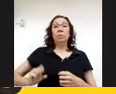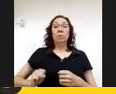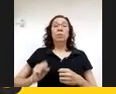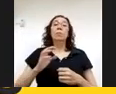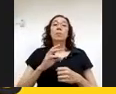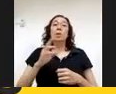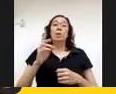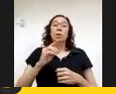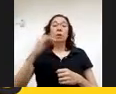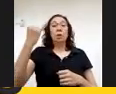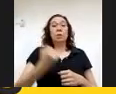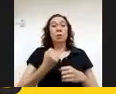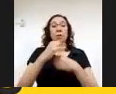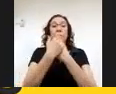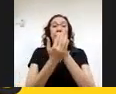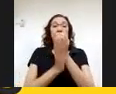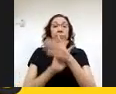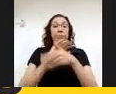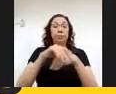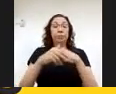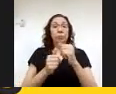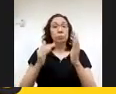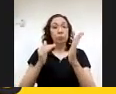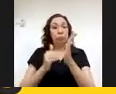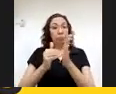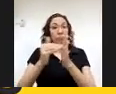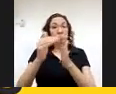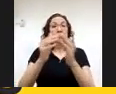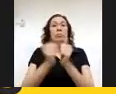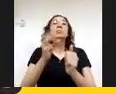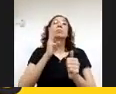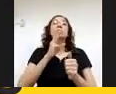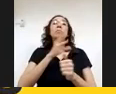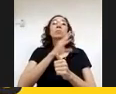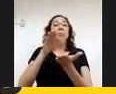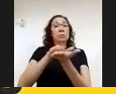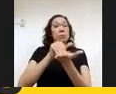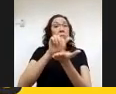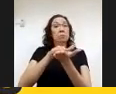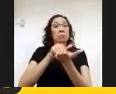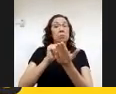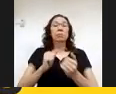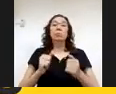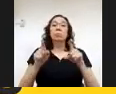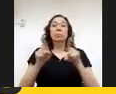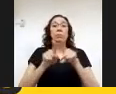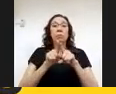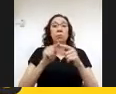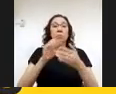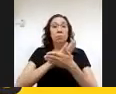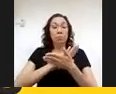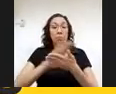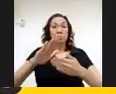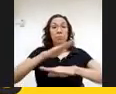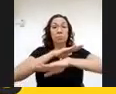donde invita a lavar las manos con regularidad, con agua y con jabón, a poder limpiar